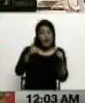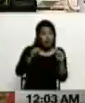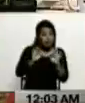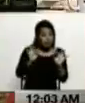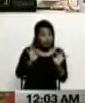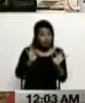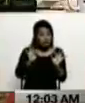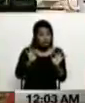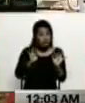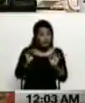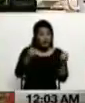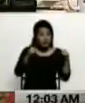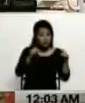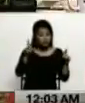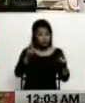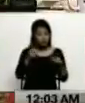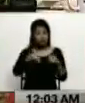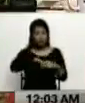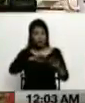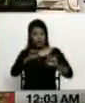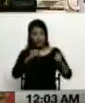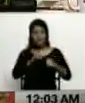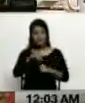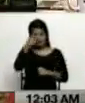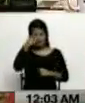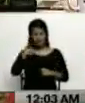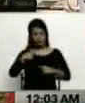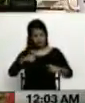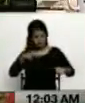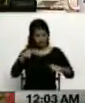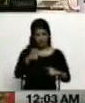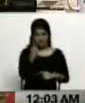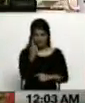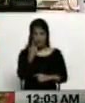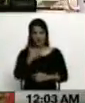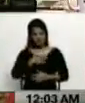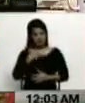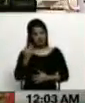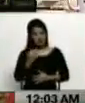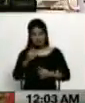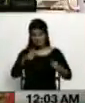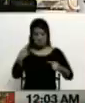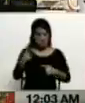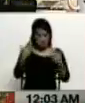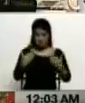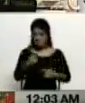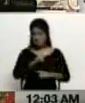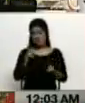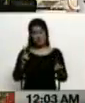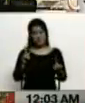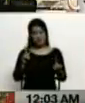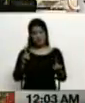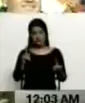brazo ya ahí uno puede decir rondón no ha peleado de verdad